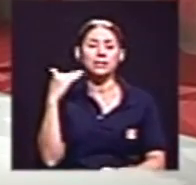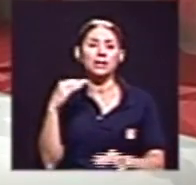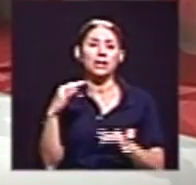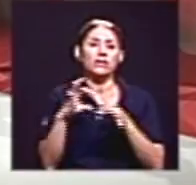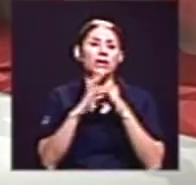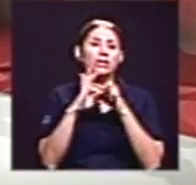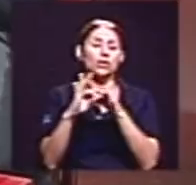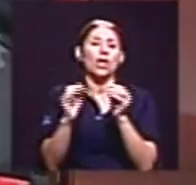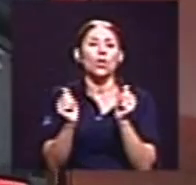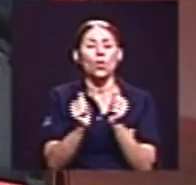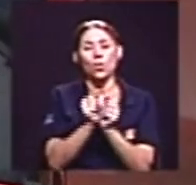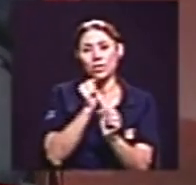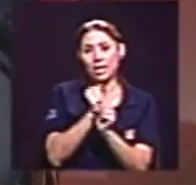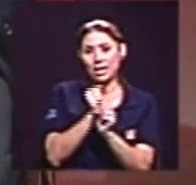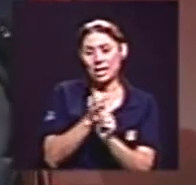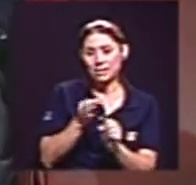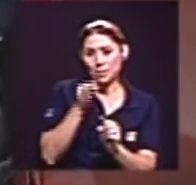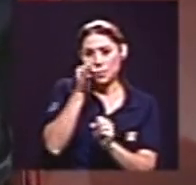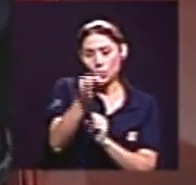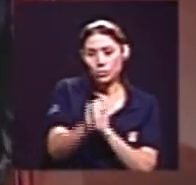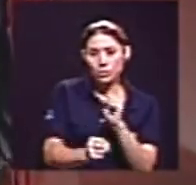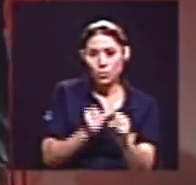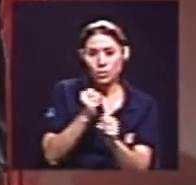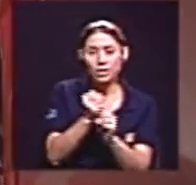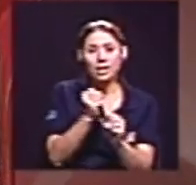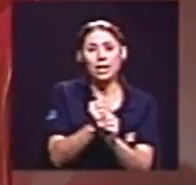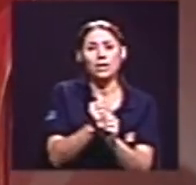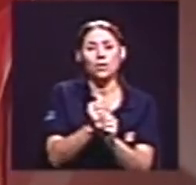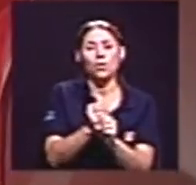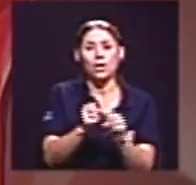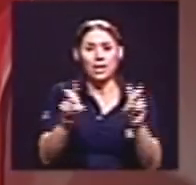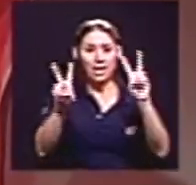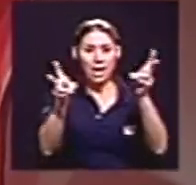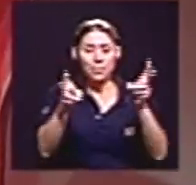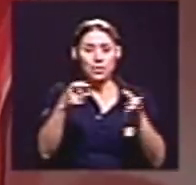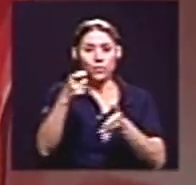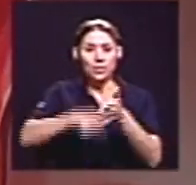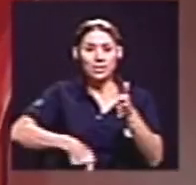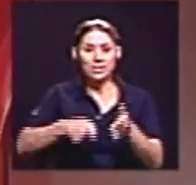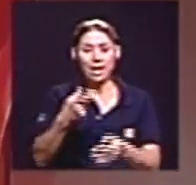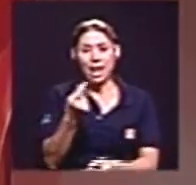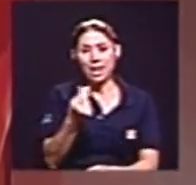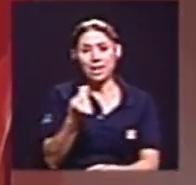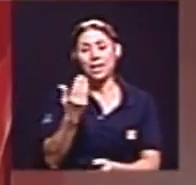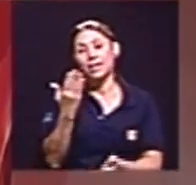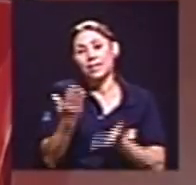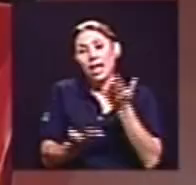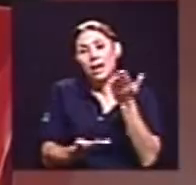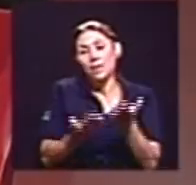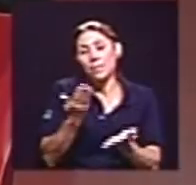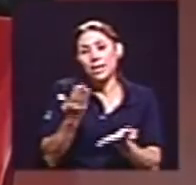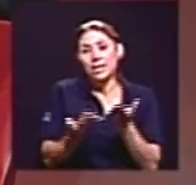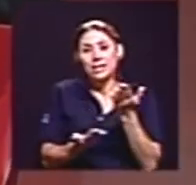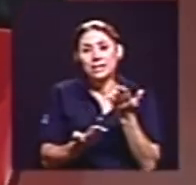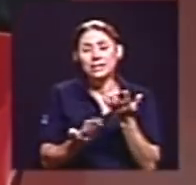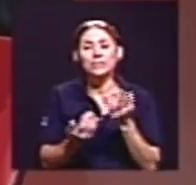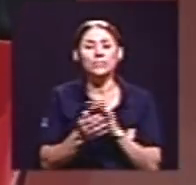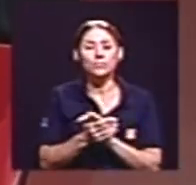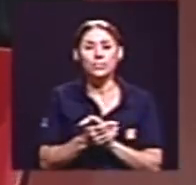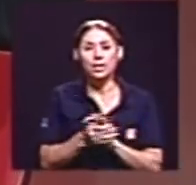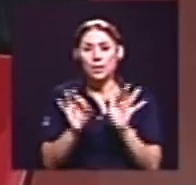próximo quinquenio en el ámbito fiscal. Tal vez una observación antes de eso es